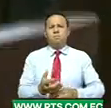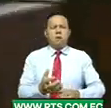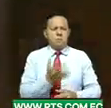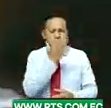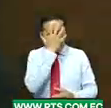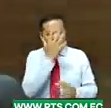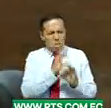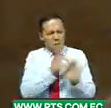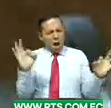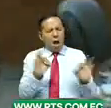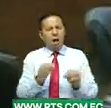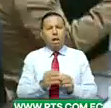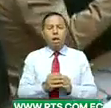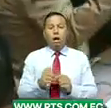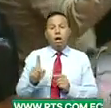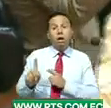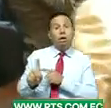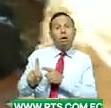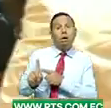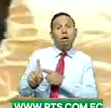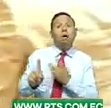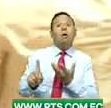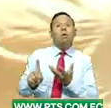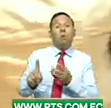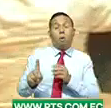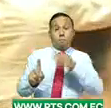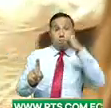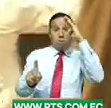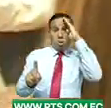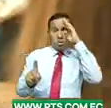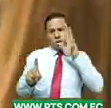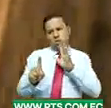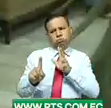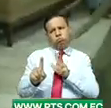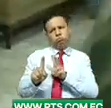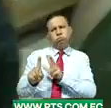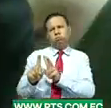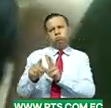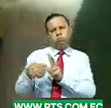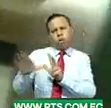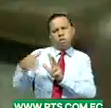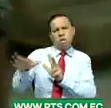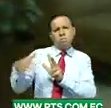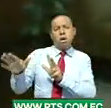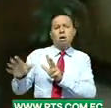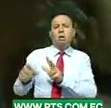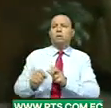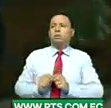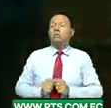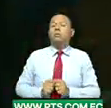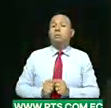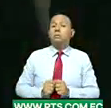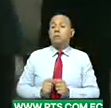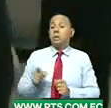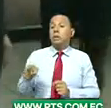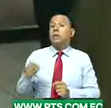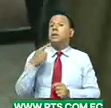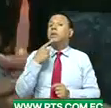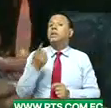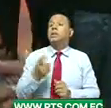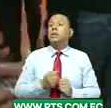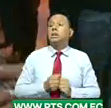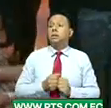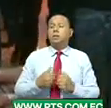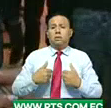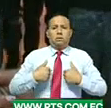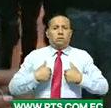Fue entonces que el concejal, custodiado por uniformados, se retiró del lugar y a su salida, esta fue la justificación de su acto. He